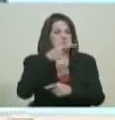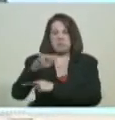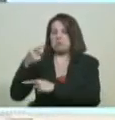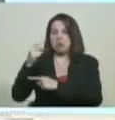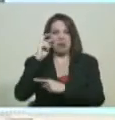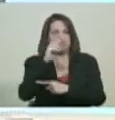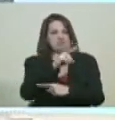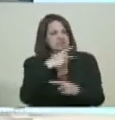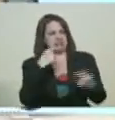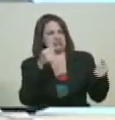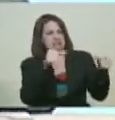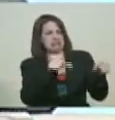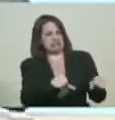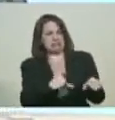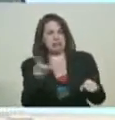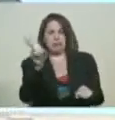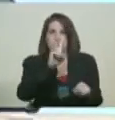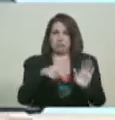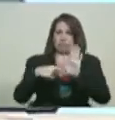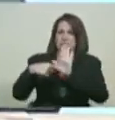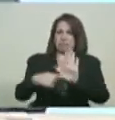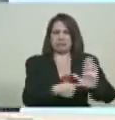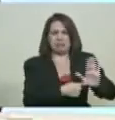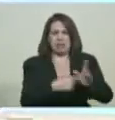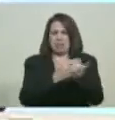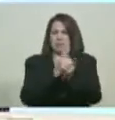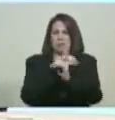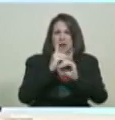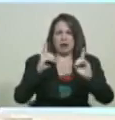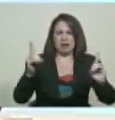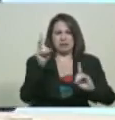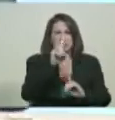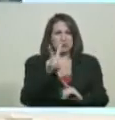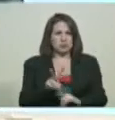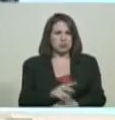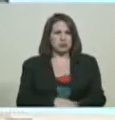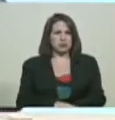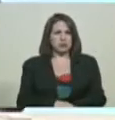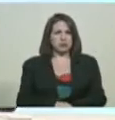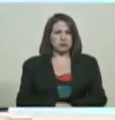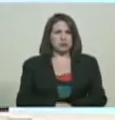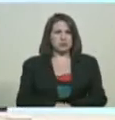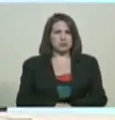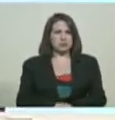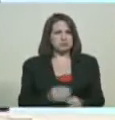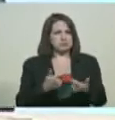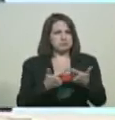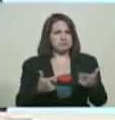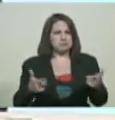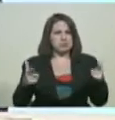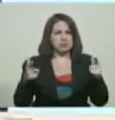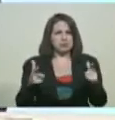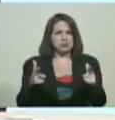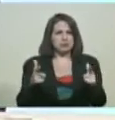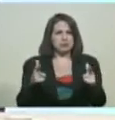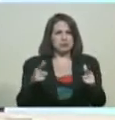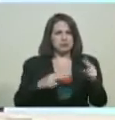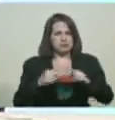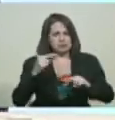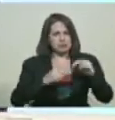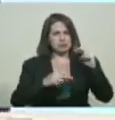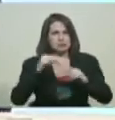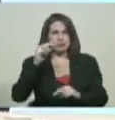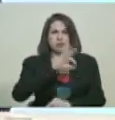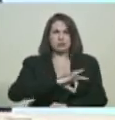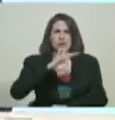totalmente distorsionada de la democracia venezolana de las libertades de nuestro país de la construcción de una sociedad